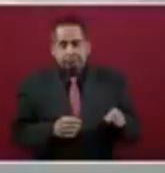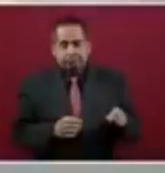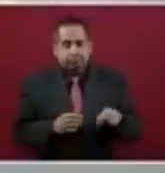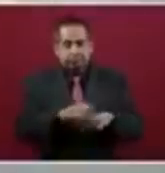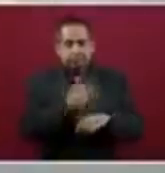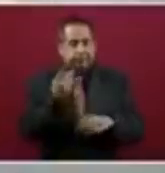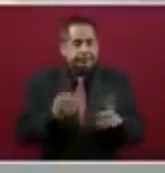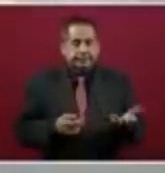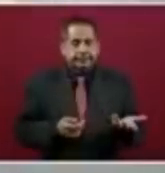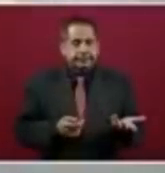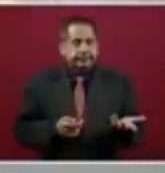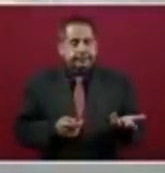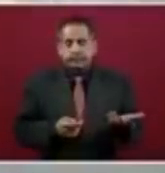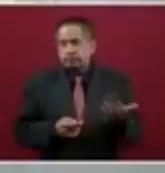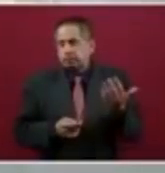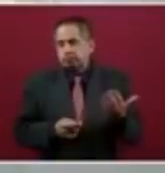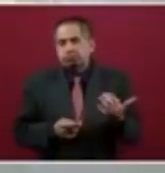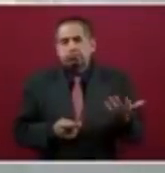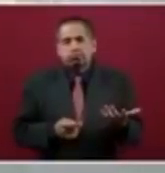están